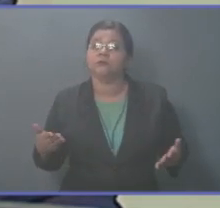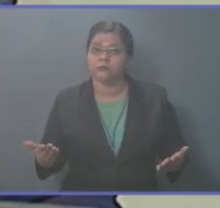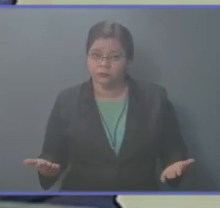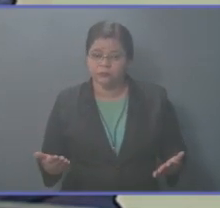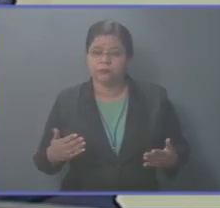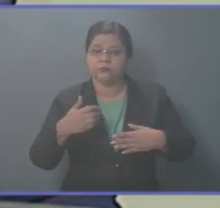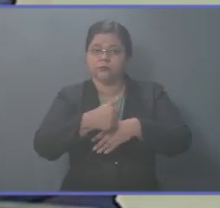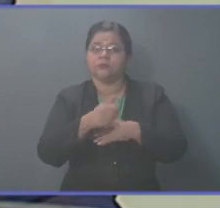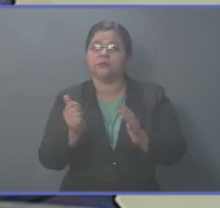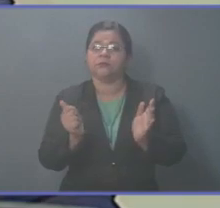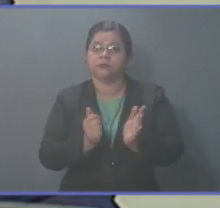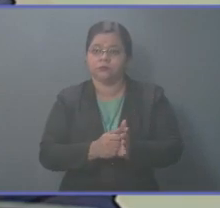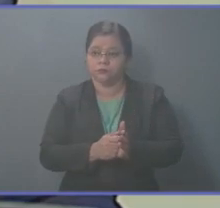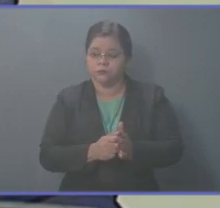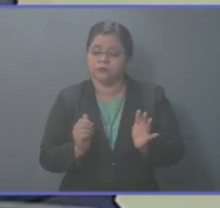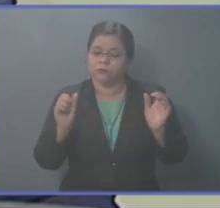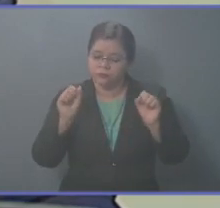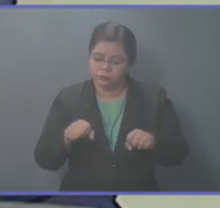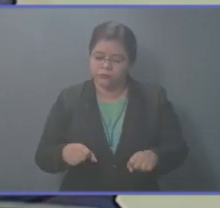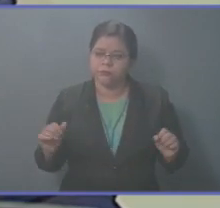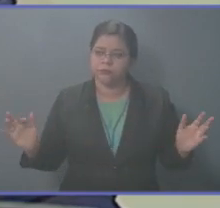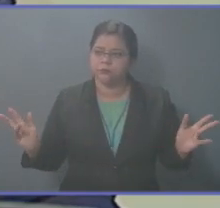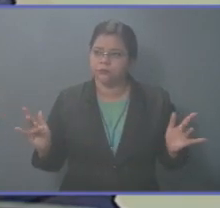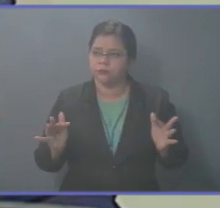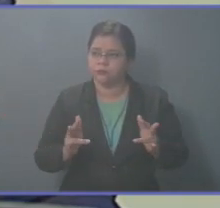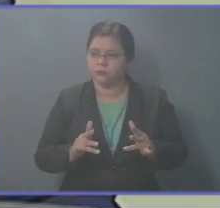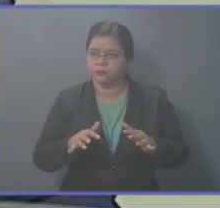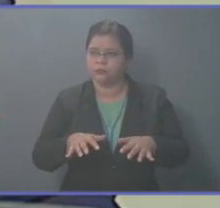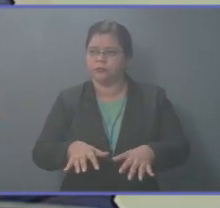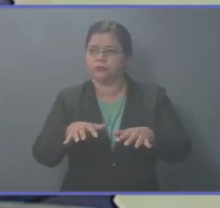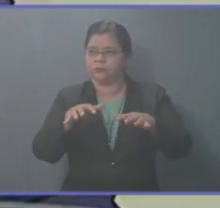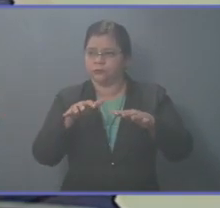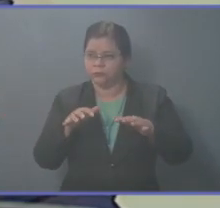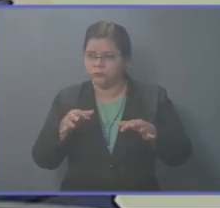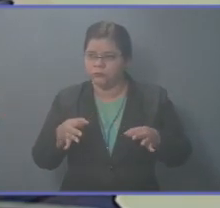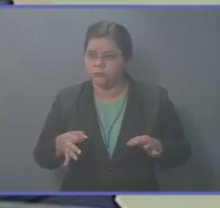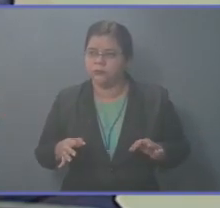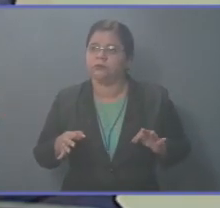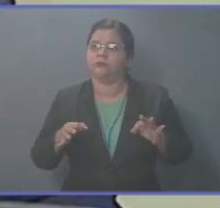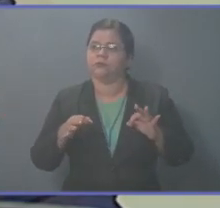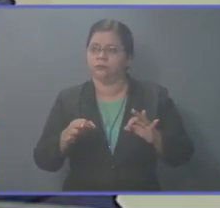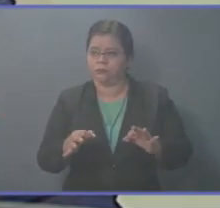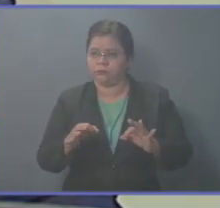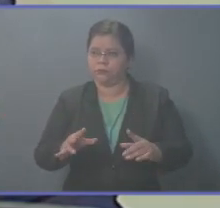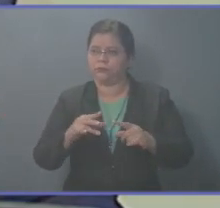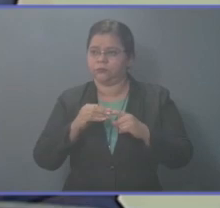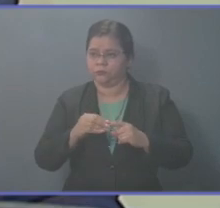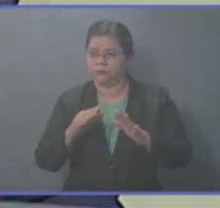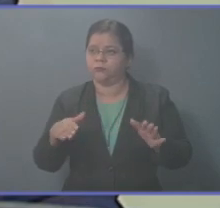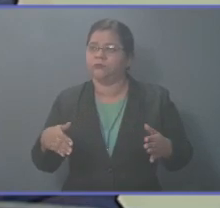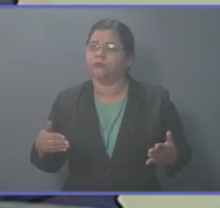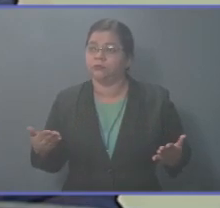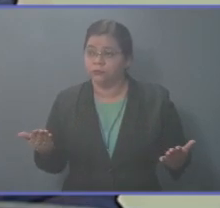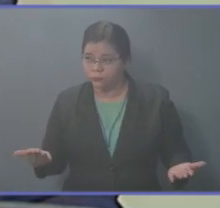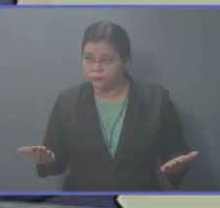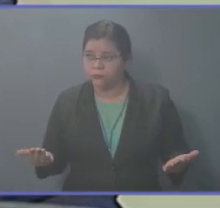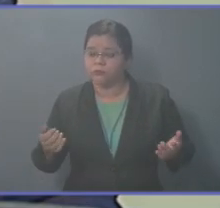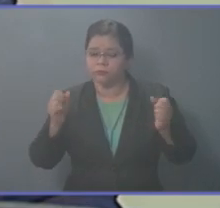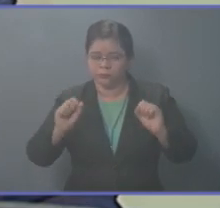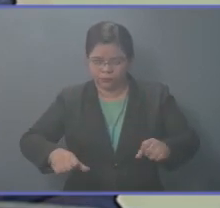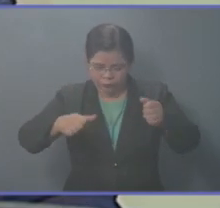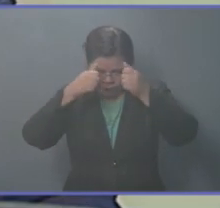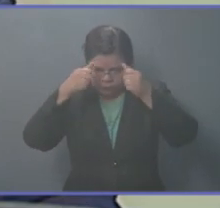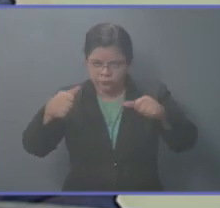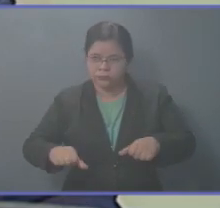de que la Asamblea Legislativa sesione extraordinariamente a fin de que se apruebe